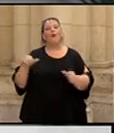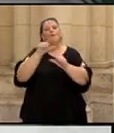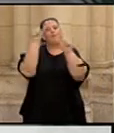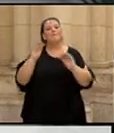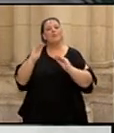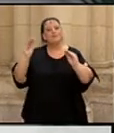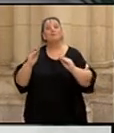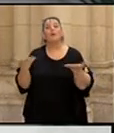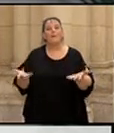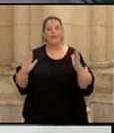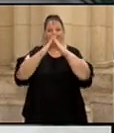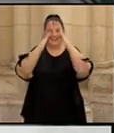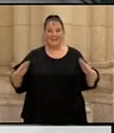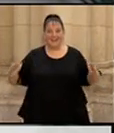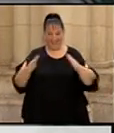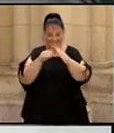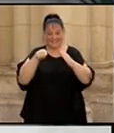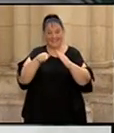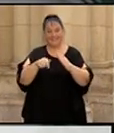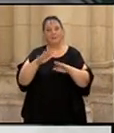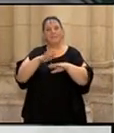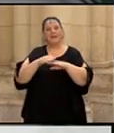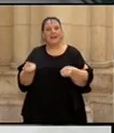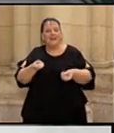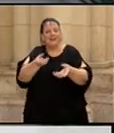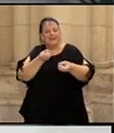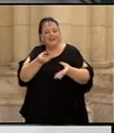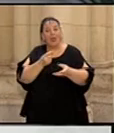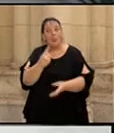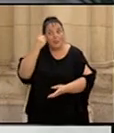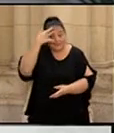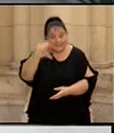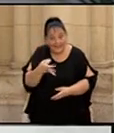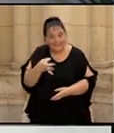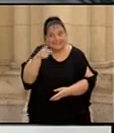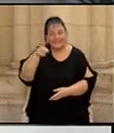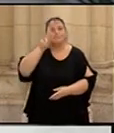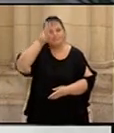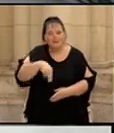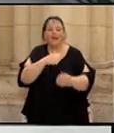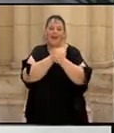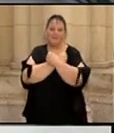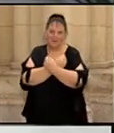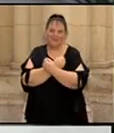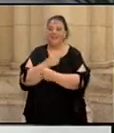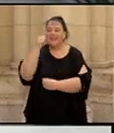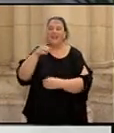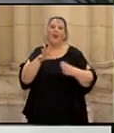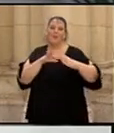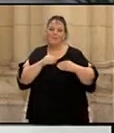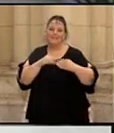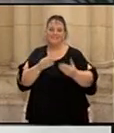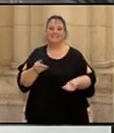para hablarnos de que este Dios en quien creemos es amor, es